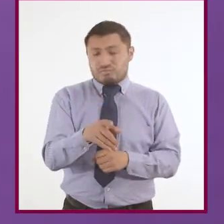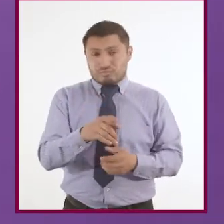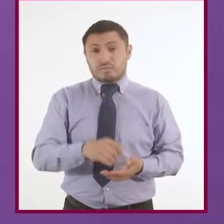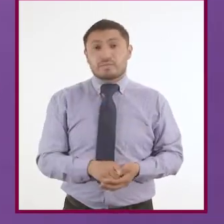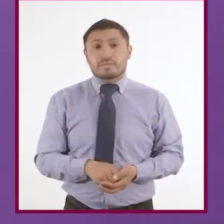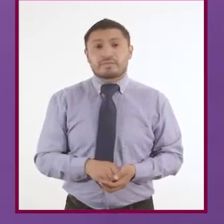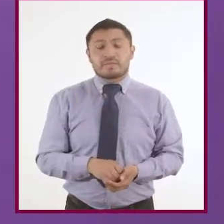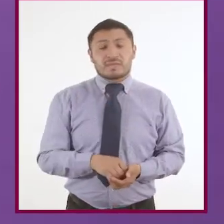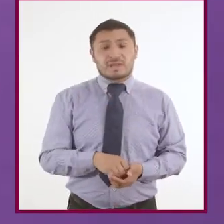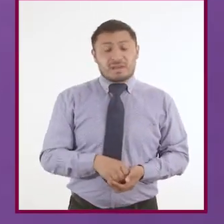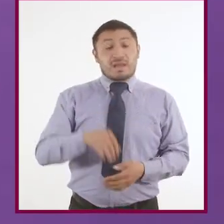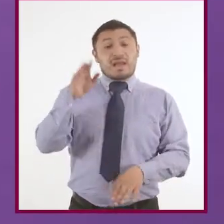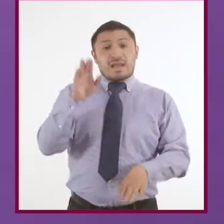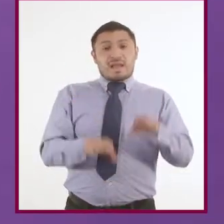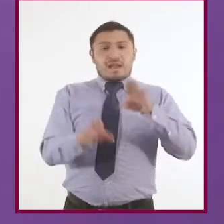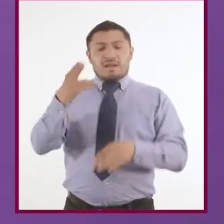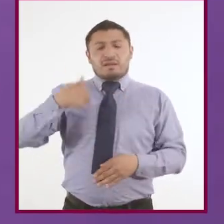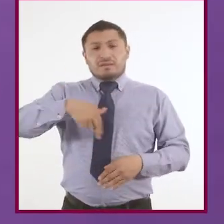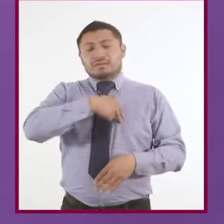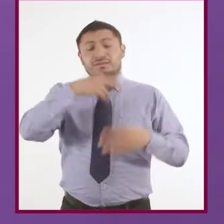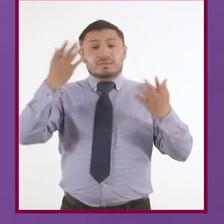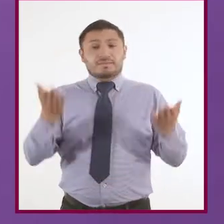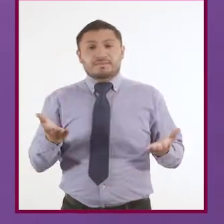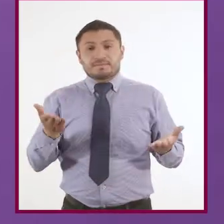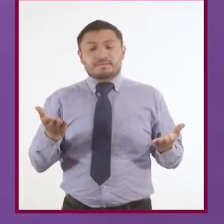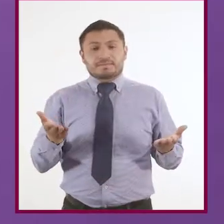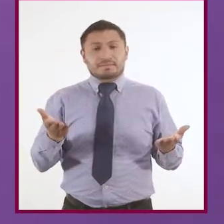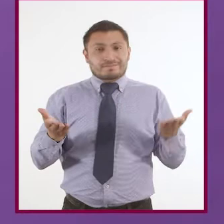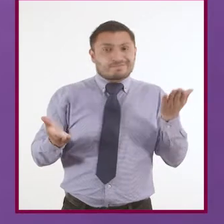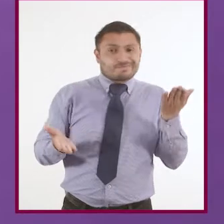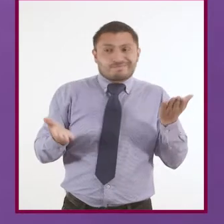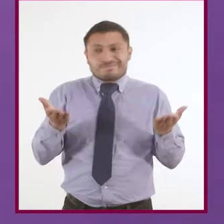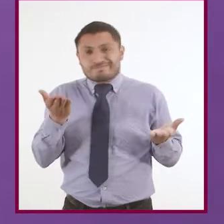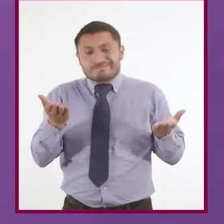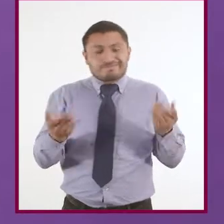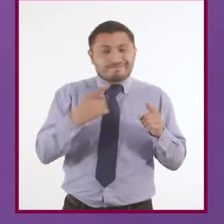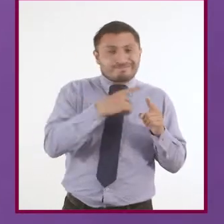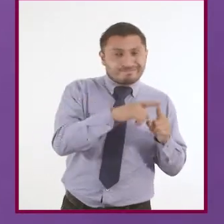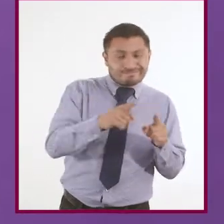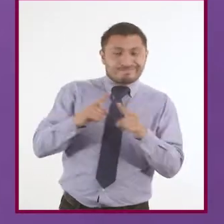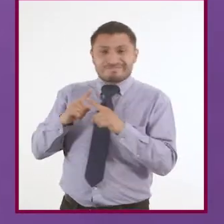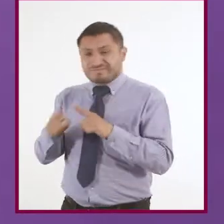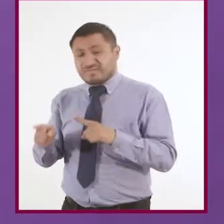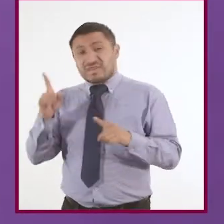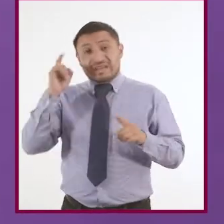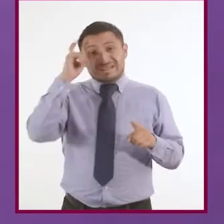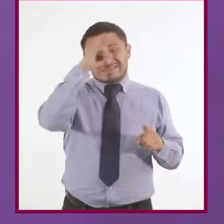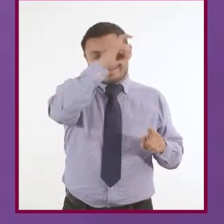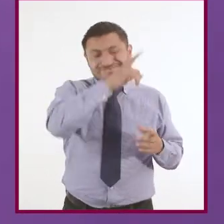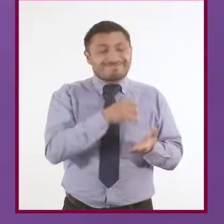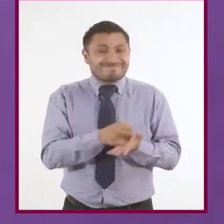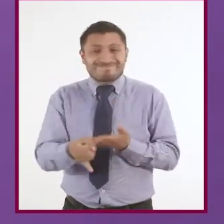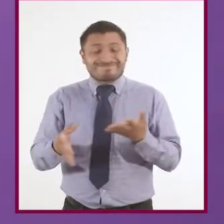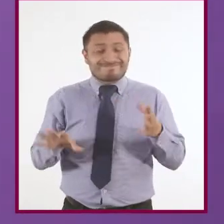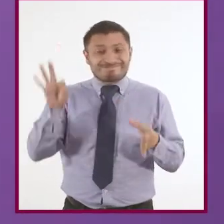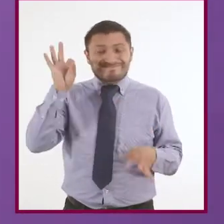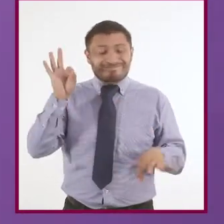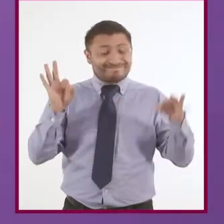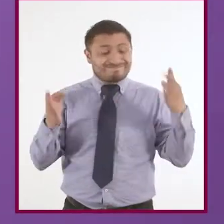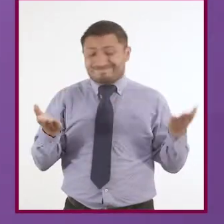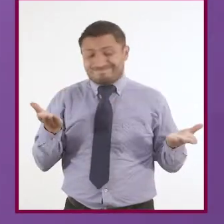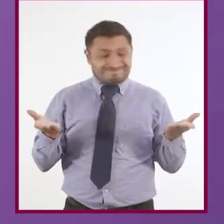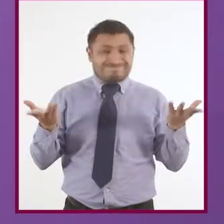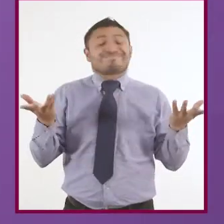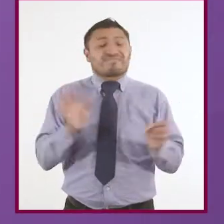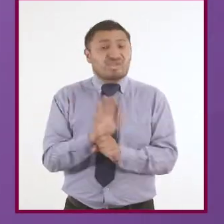hay ocasiones en que nos encontramos ante dos caminos con consecuencias muy distintas y nos cuesta trabajo tomar una decisión. Justo